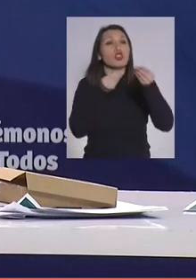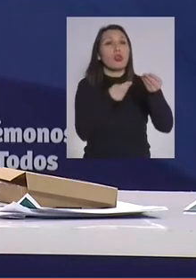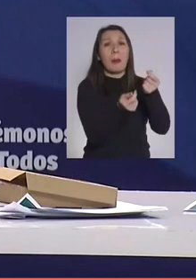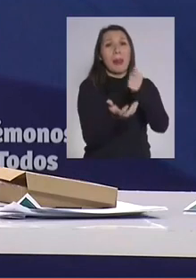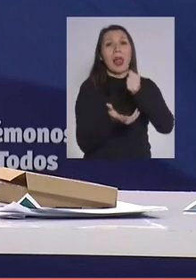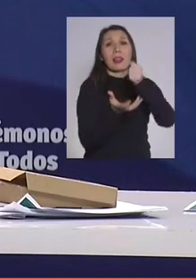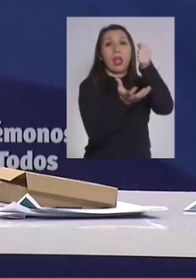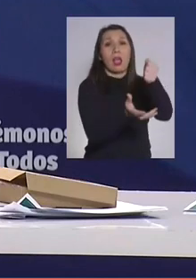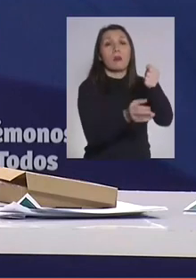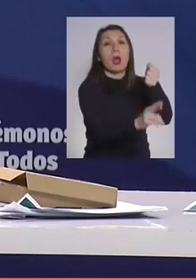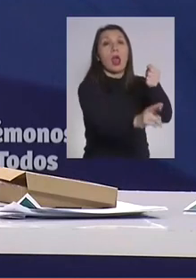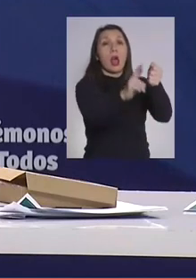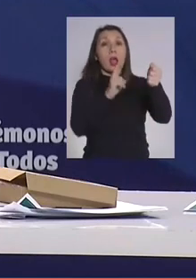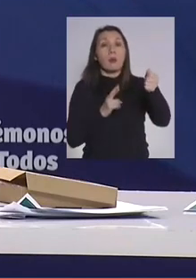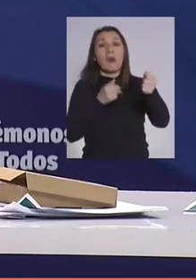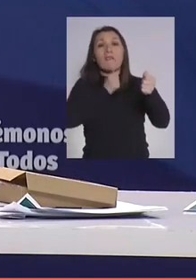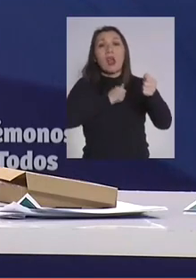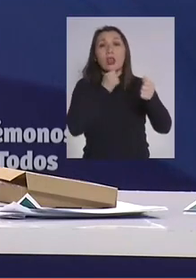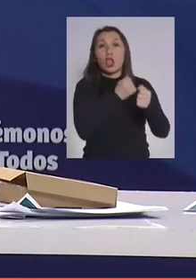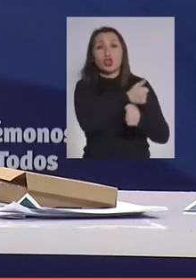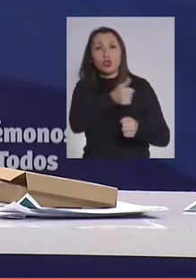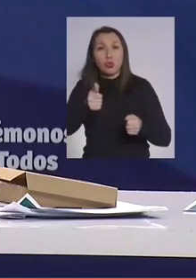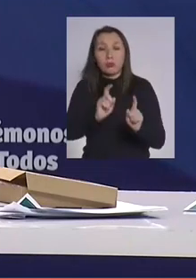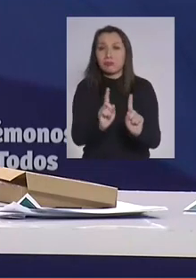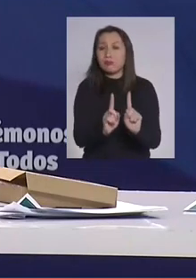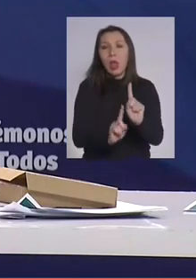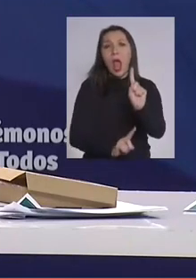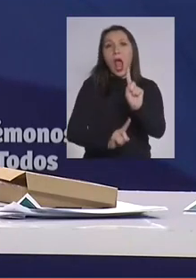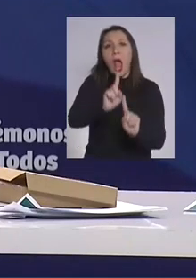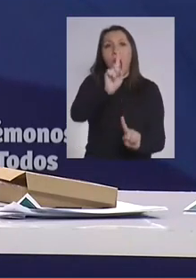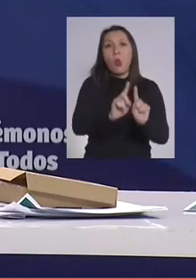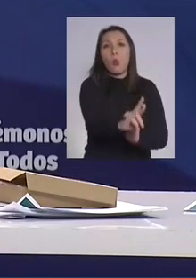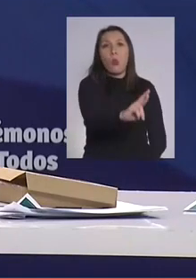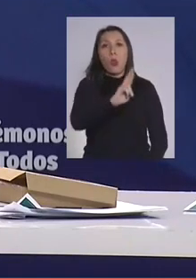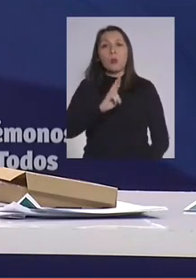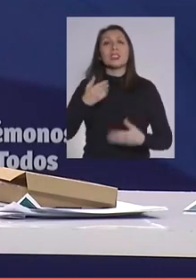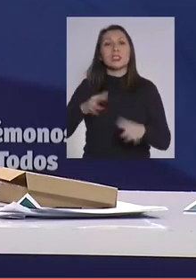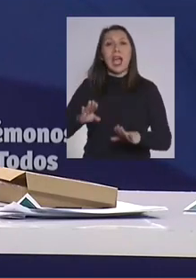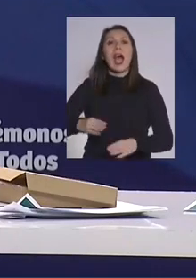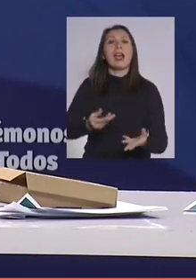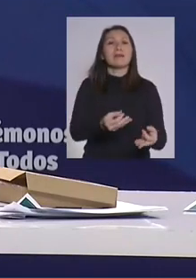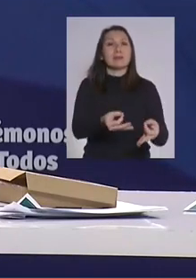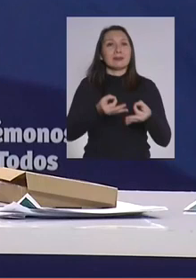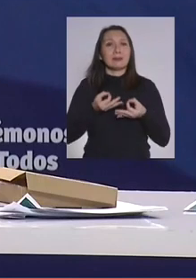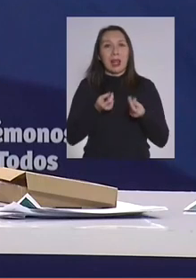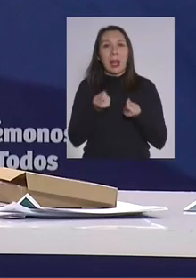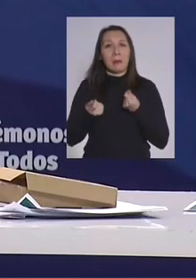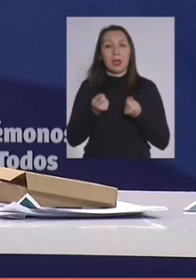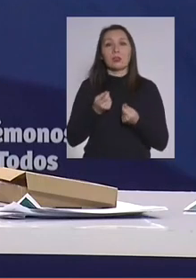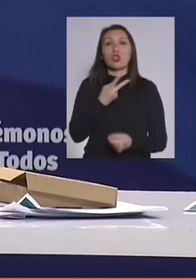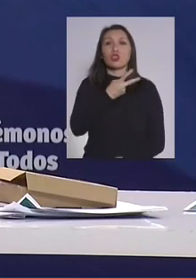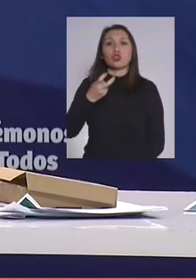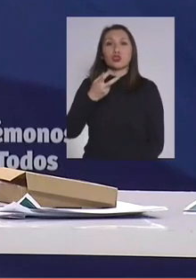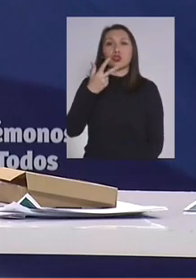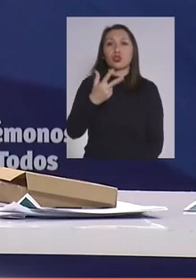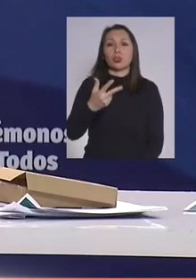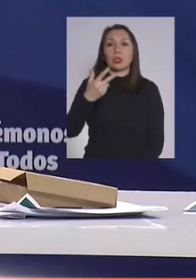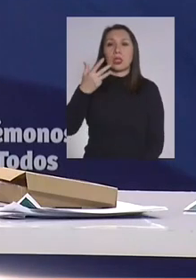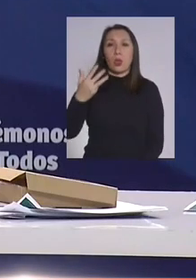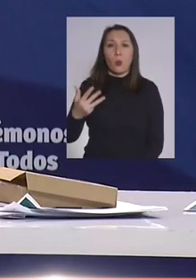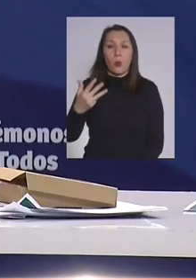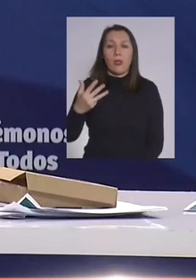cuantos respondieron esta encuesta esta encuesta fue respondida por 289